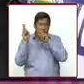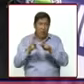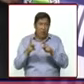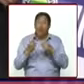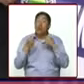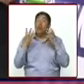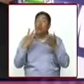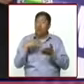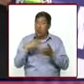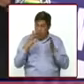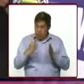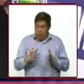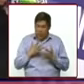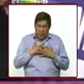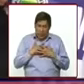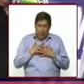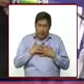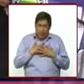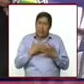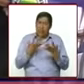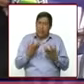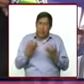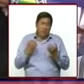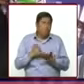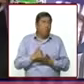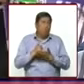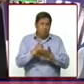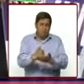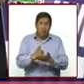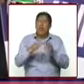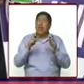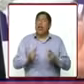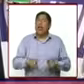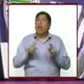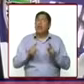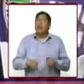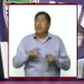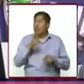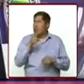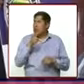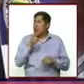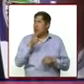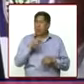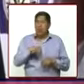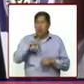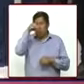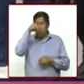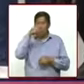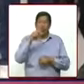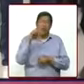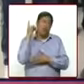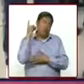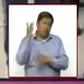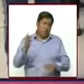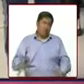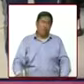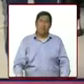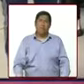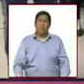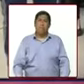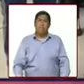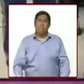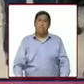estudiantes han demostrado su inquietud, su deseo de poder ayudar a las personas que están precisamente en el norte del país.